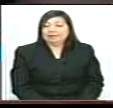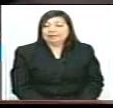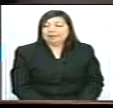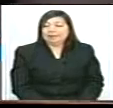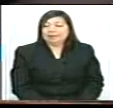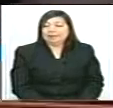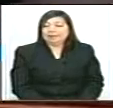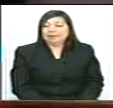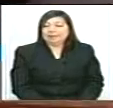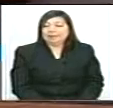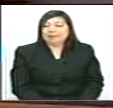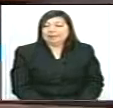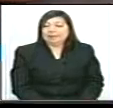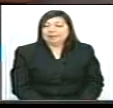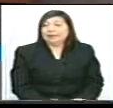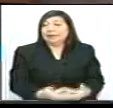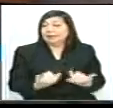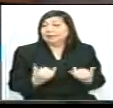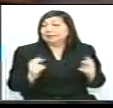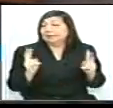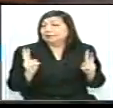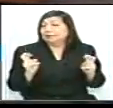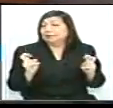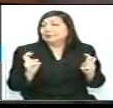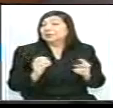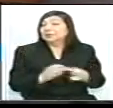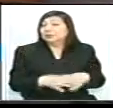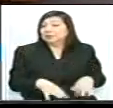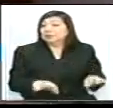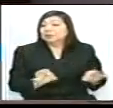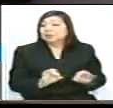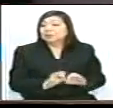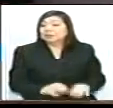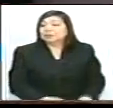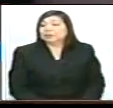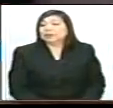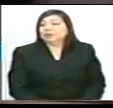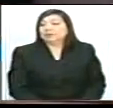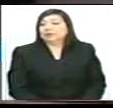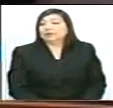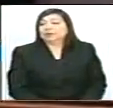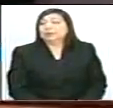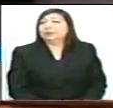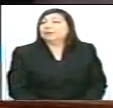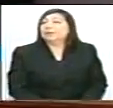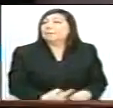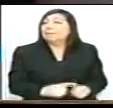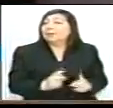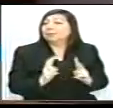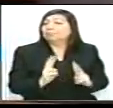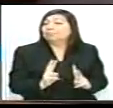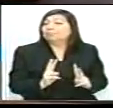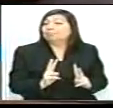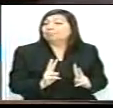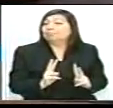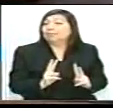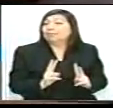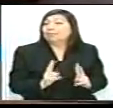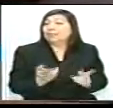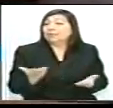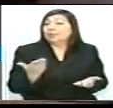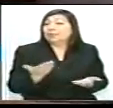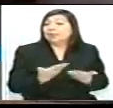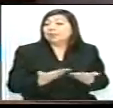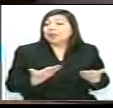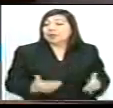Este es un tema realmente importante, Pero como vemos, primero hay que tener en claro una